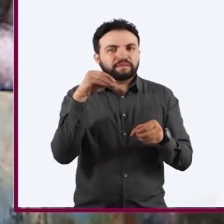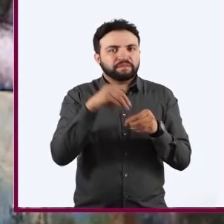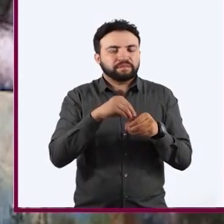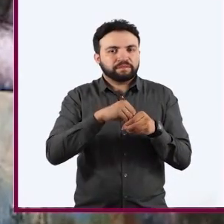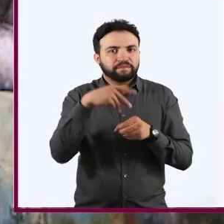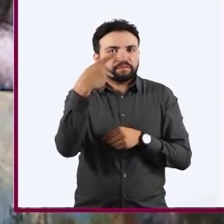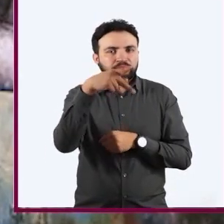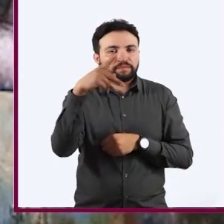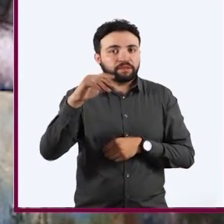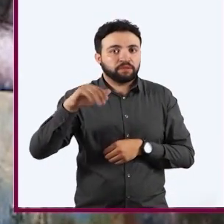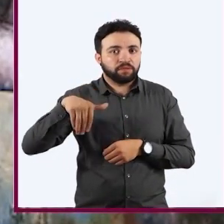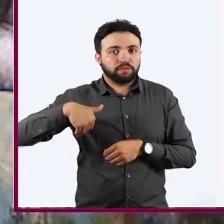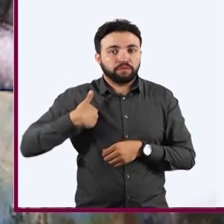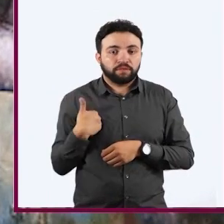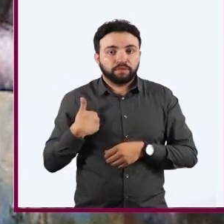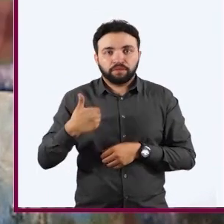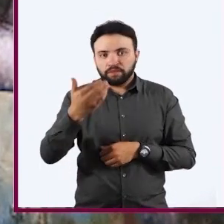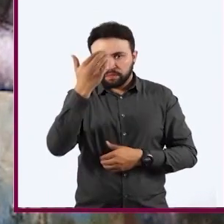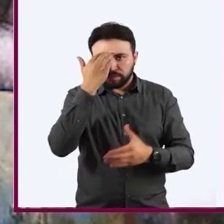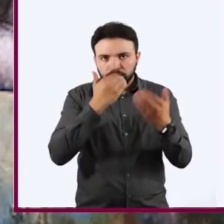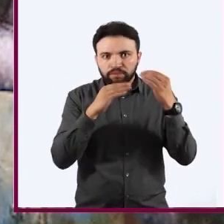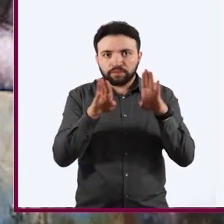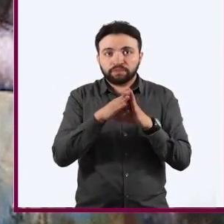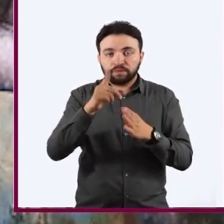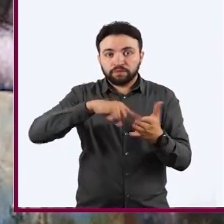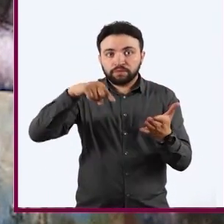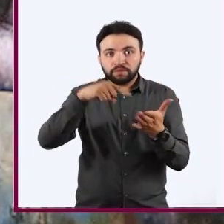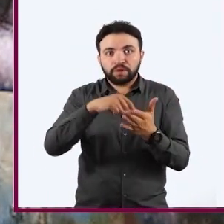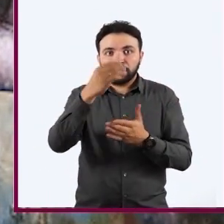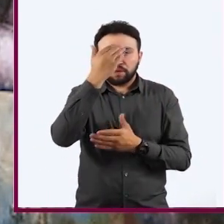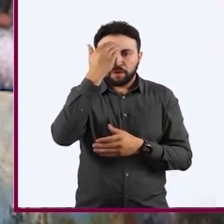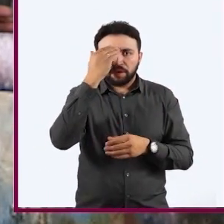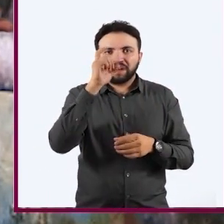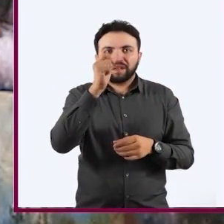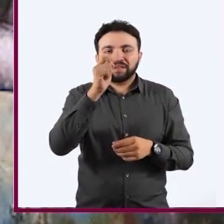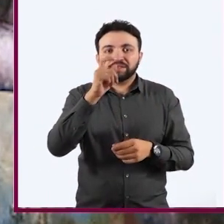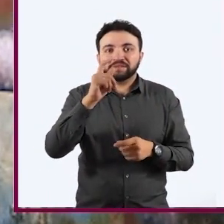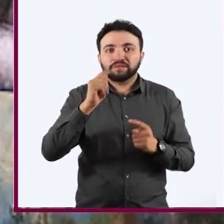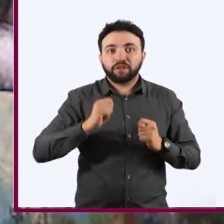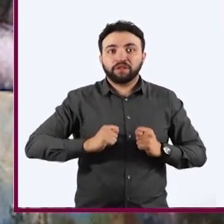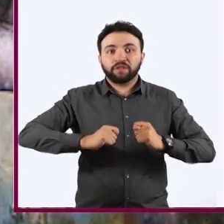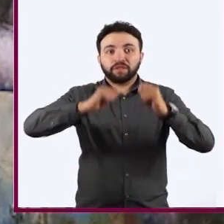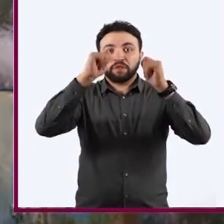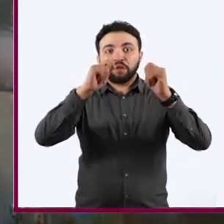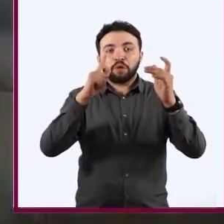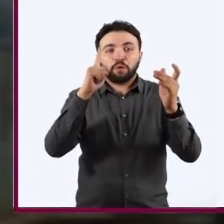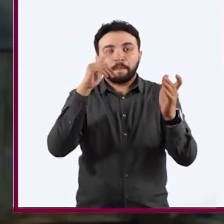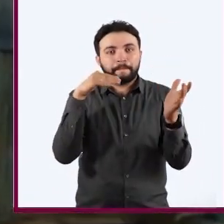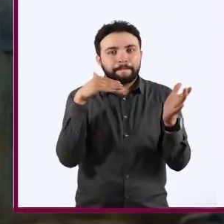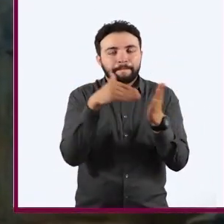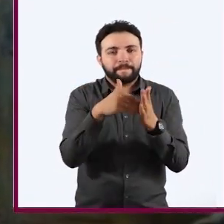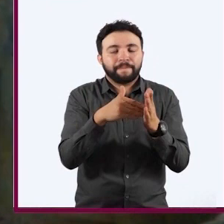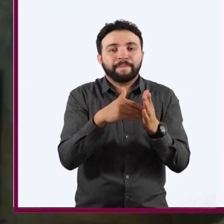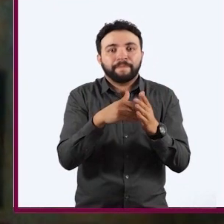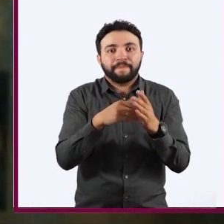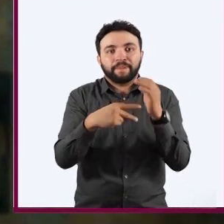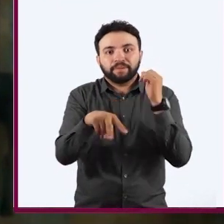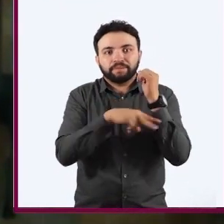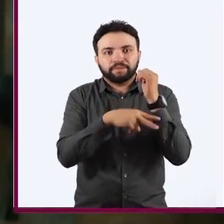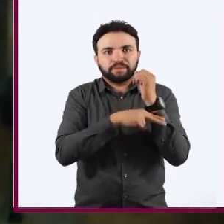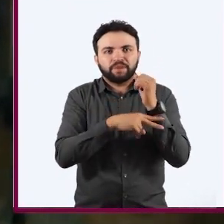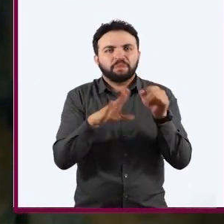Vamos a descifrar los secretos que aquí se guardan y a conocer por qué este sitio es conocido como la Torre de las Mil Ventanas.